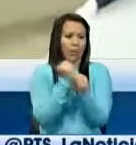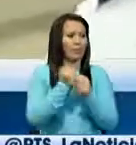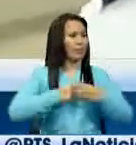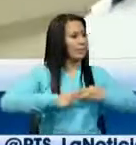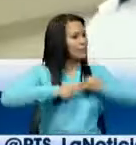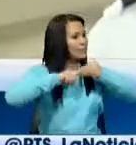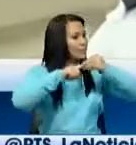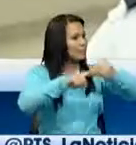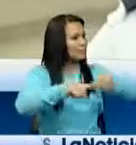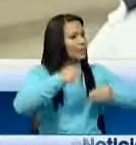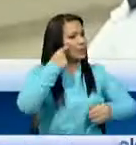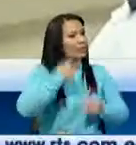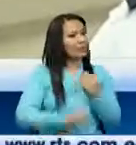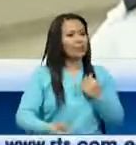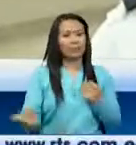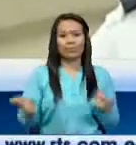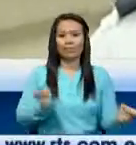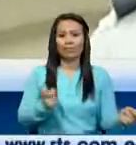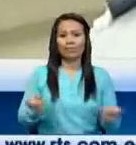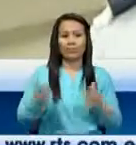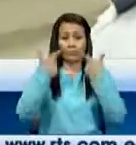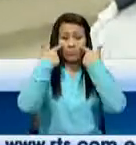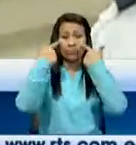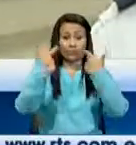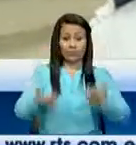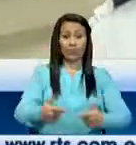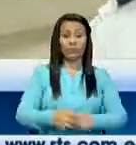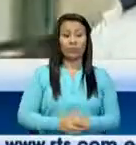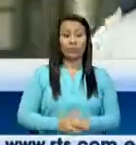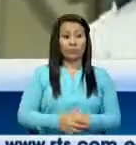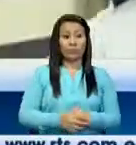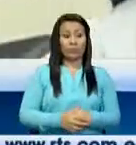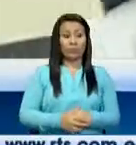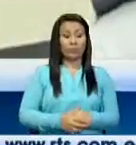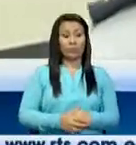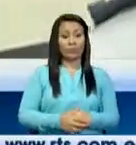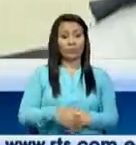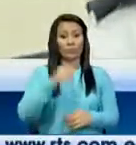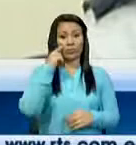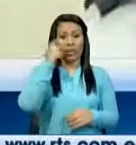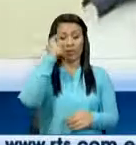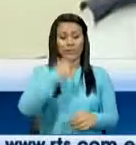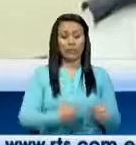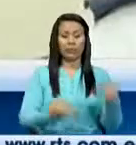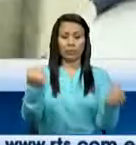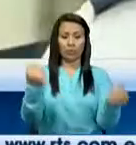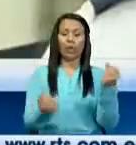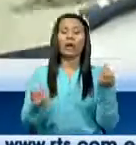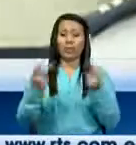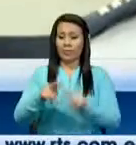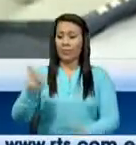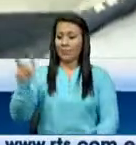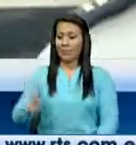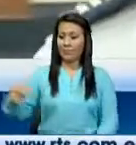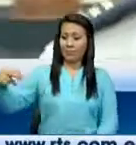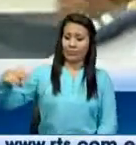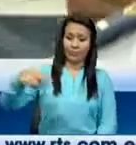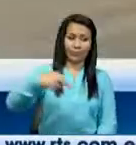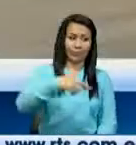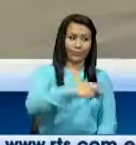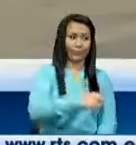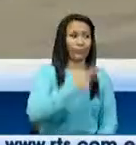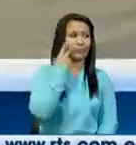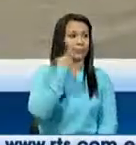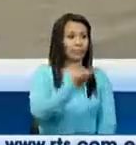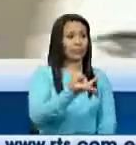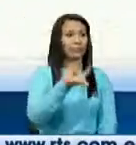especial, ya que hay que tener demasiado cuidado, tanto con los conductores como los peatones, como usted está viendo ahorita en este operativo, ¿no?